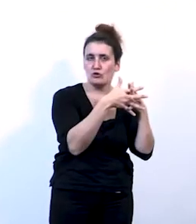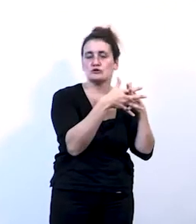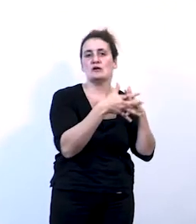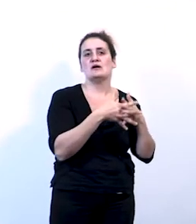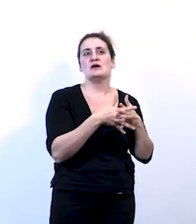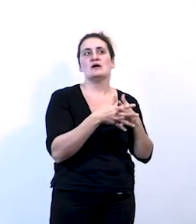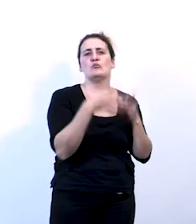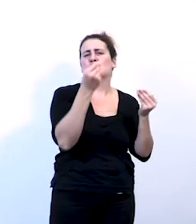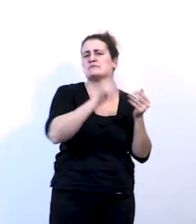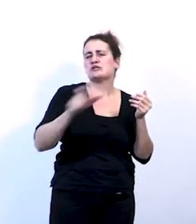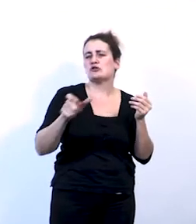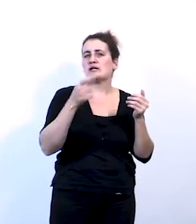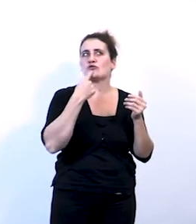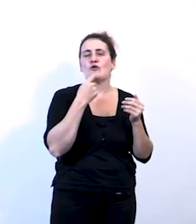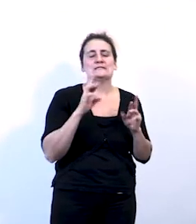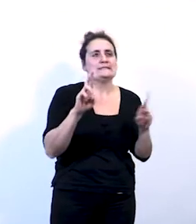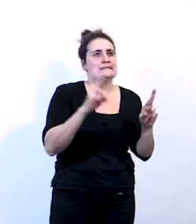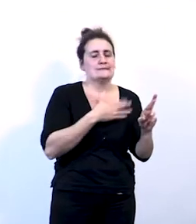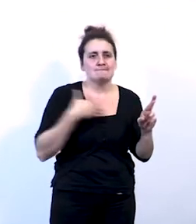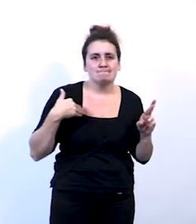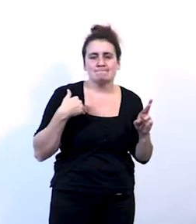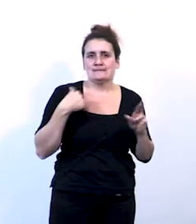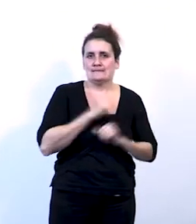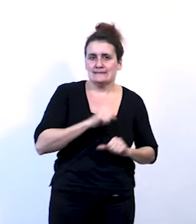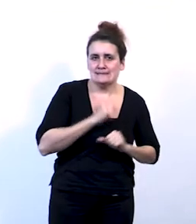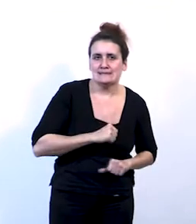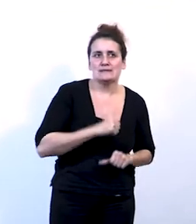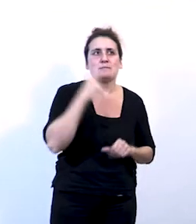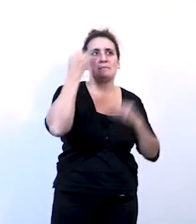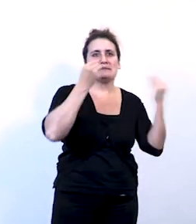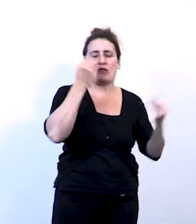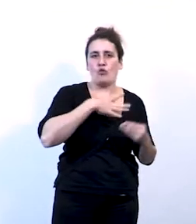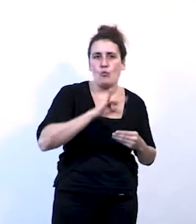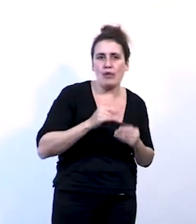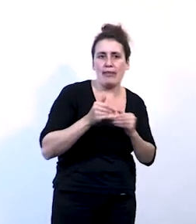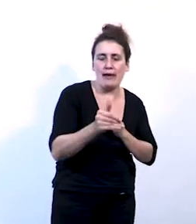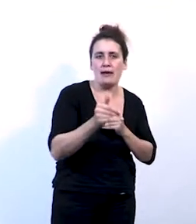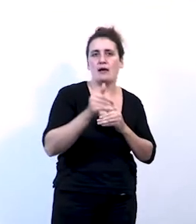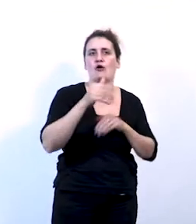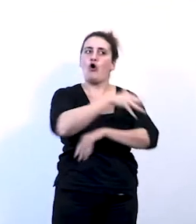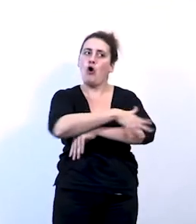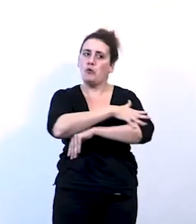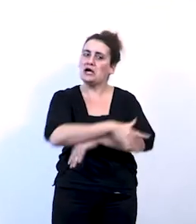gente que alza un poquito de las esperanzas, pensando de que pueda que llegue un gobierno